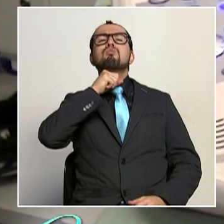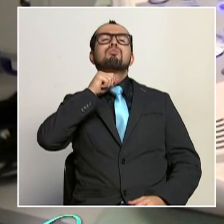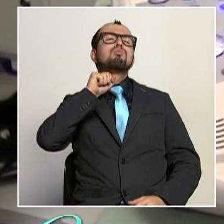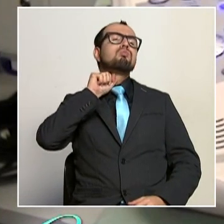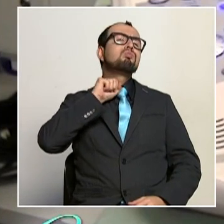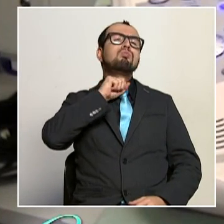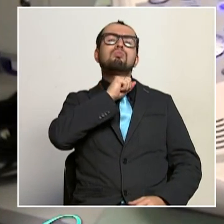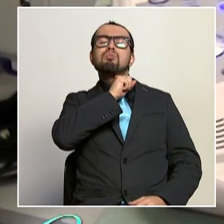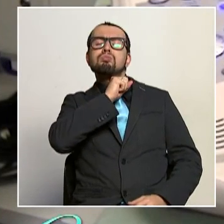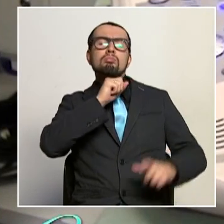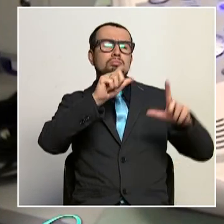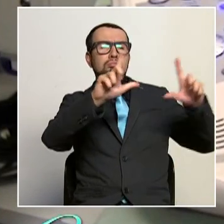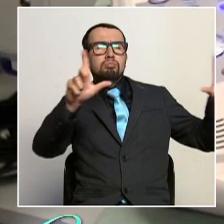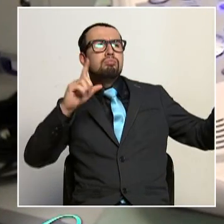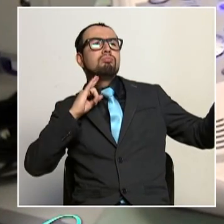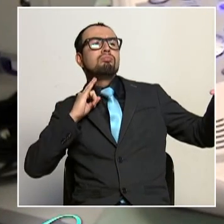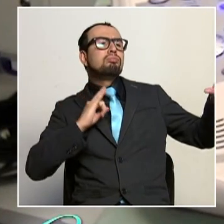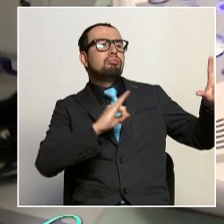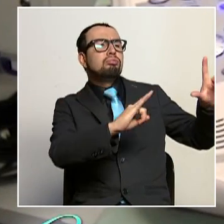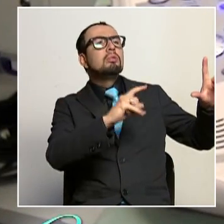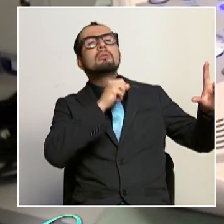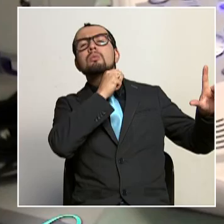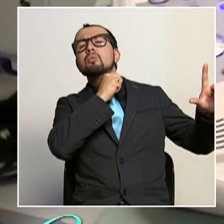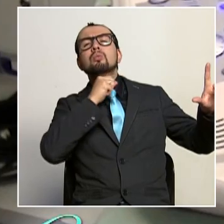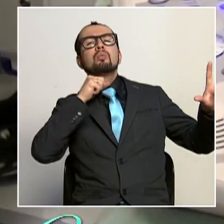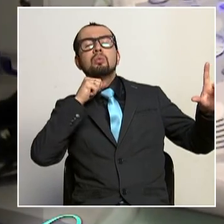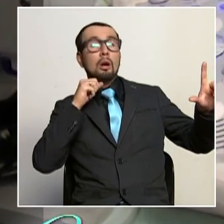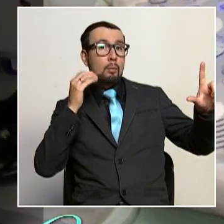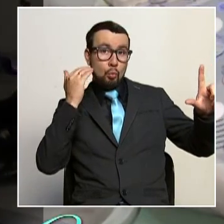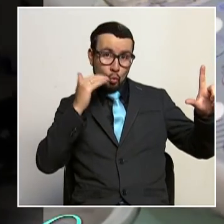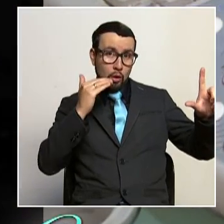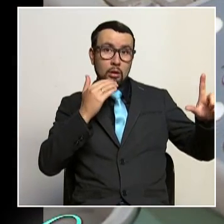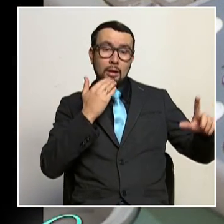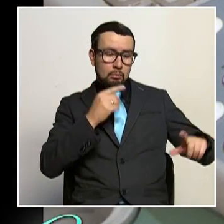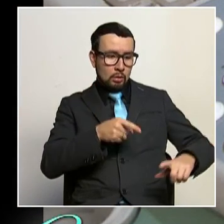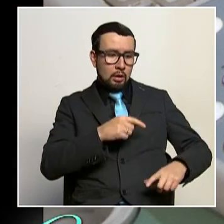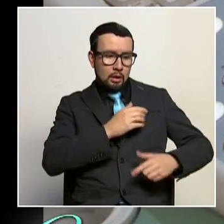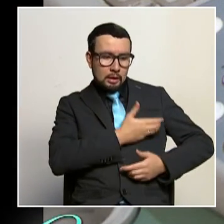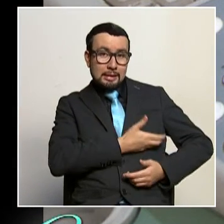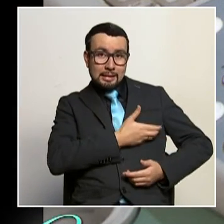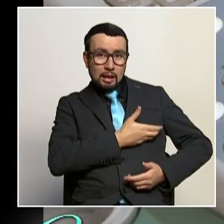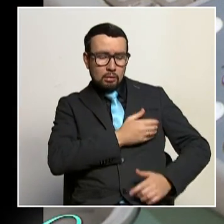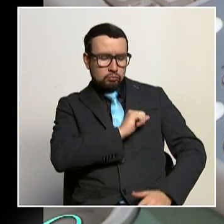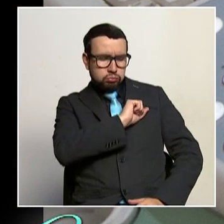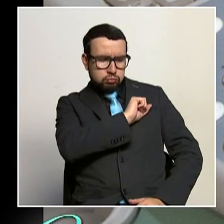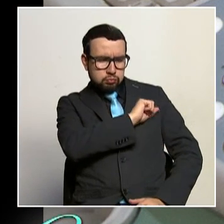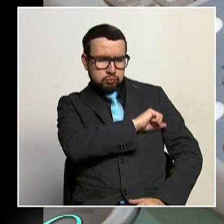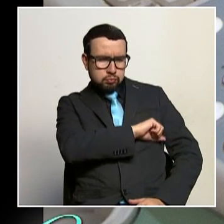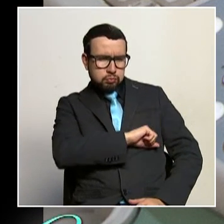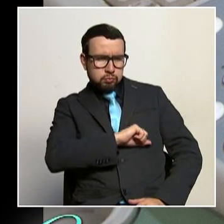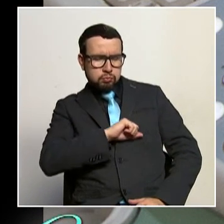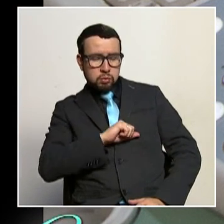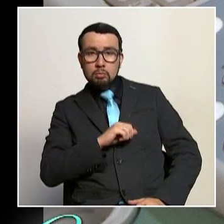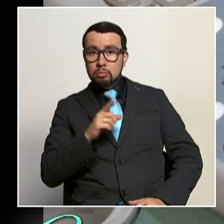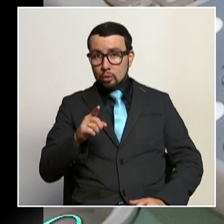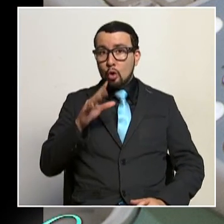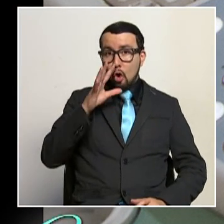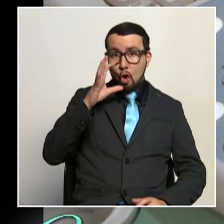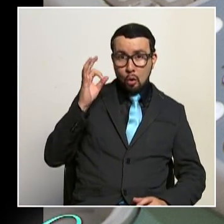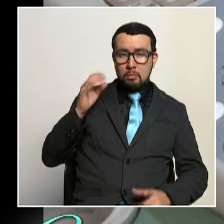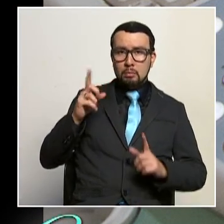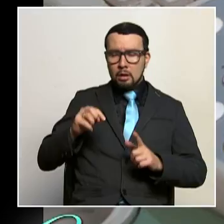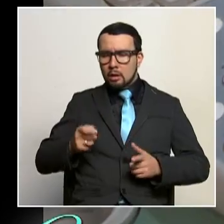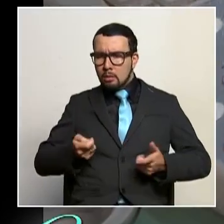cuello, vamos siguiendo en las mujeres, les vemos los senos, incluso estamos ahora ya realizando también el barrido en los hombres, puesto que